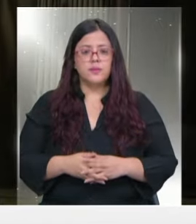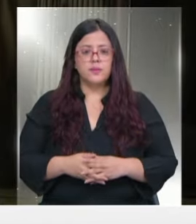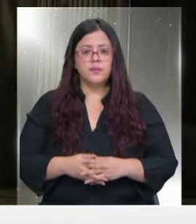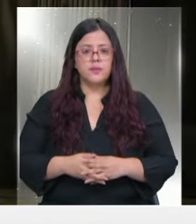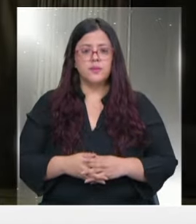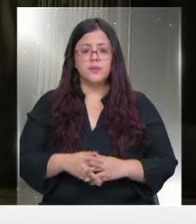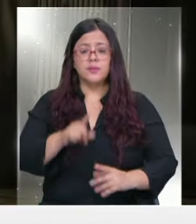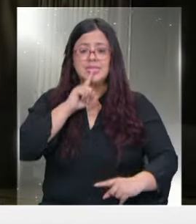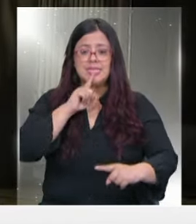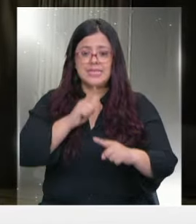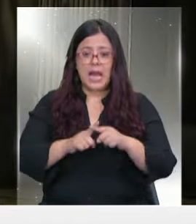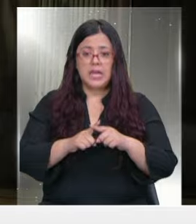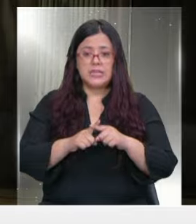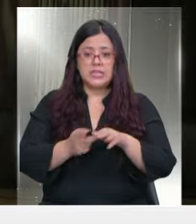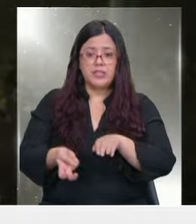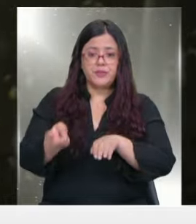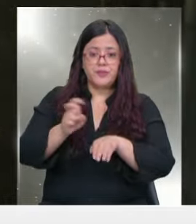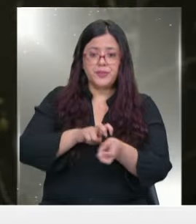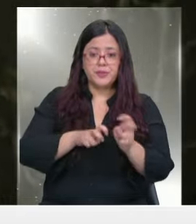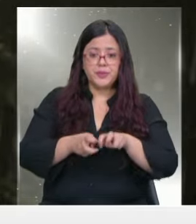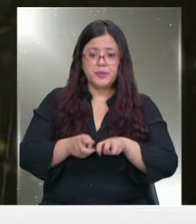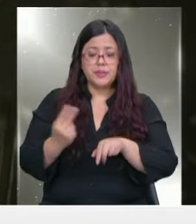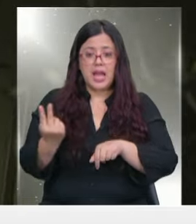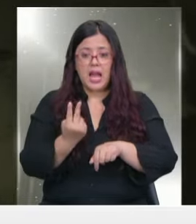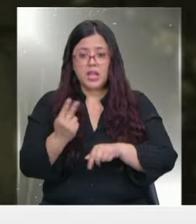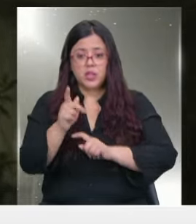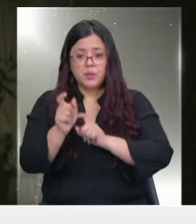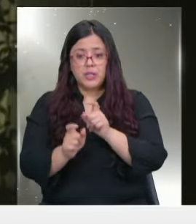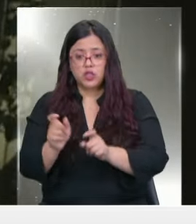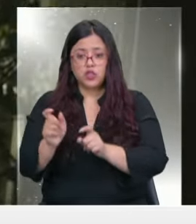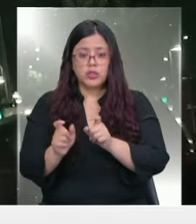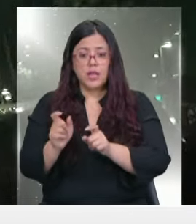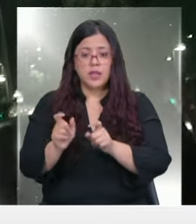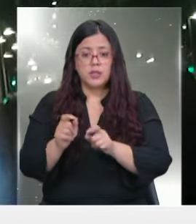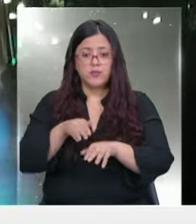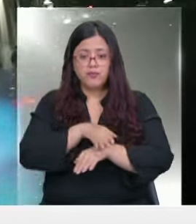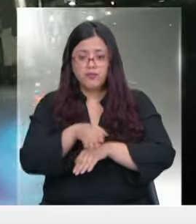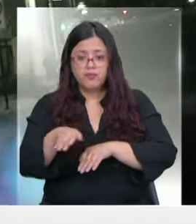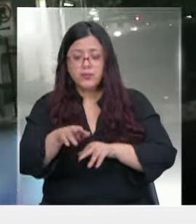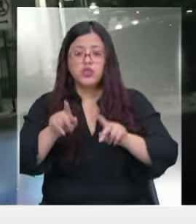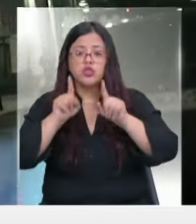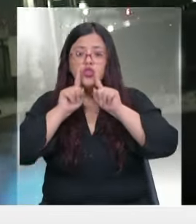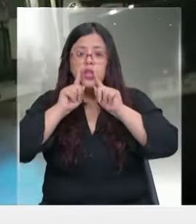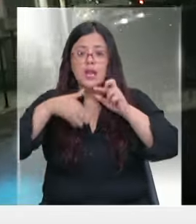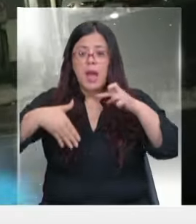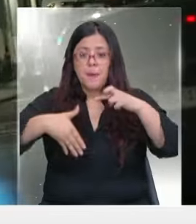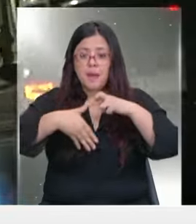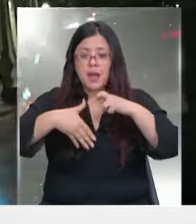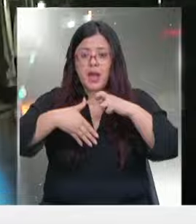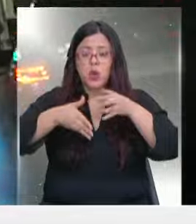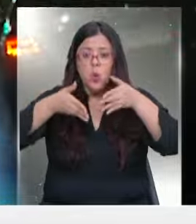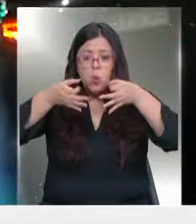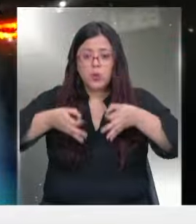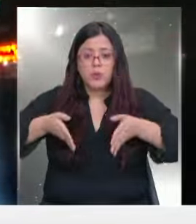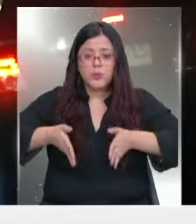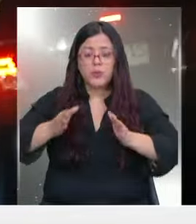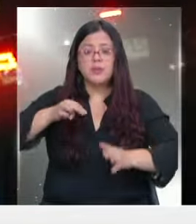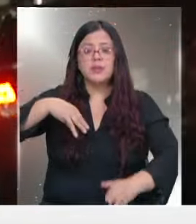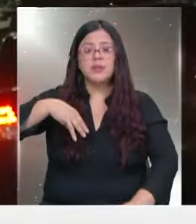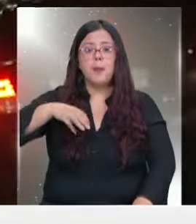El taxi que trasladó a Manuel Monsalve y a su denunciante hasta el Hotel Panamericano recorrió la calle